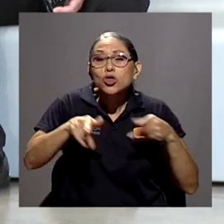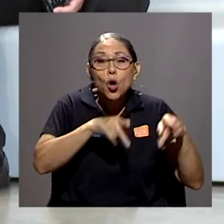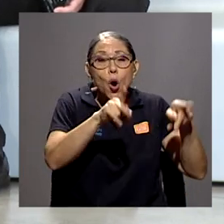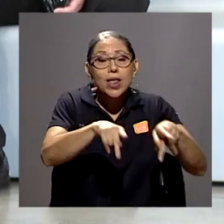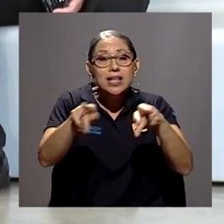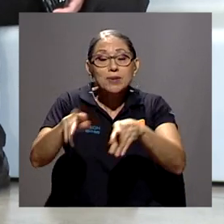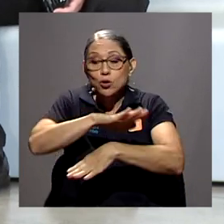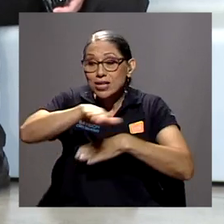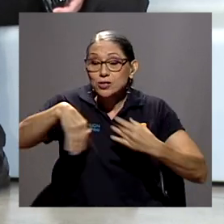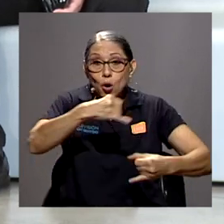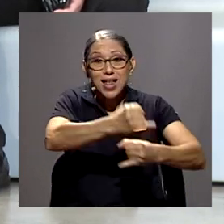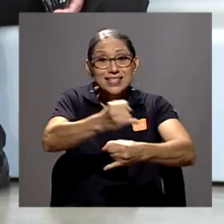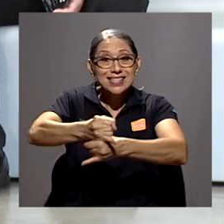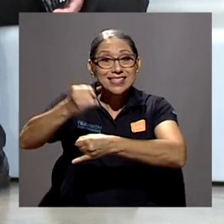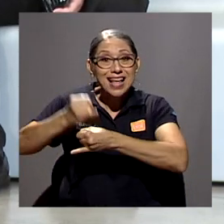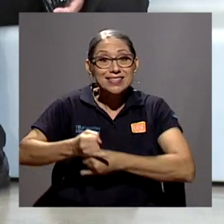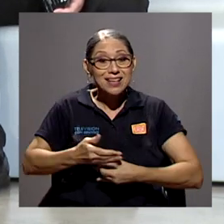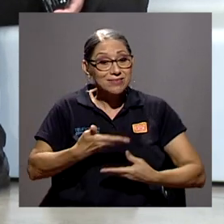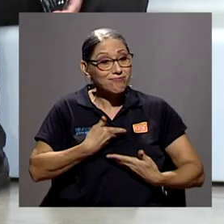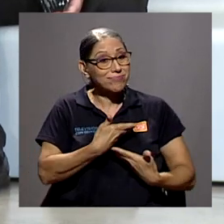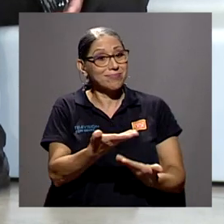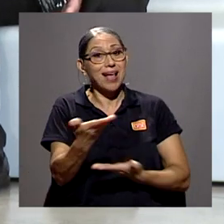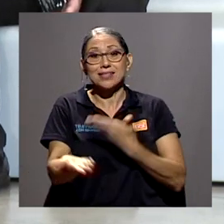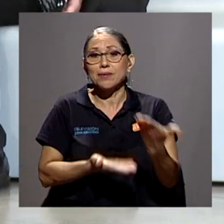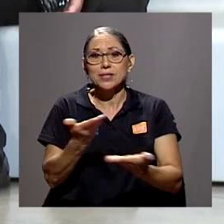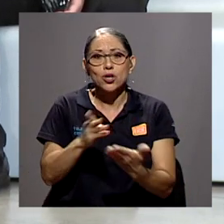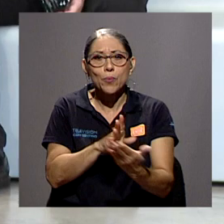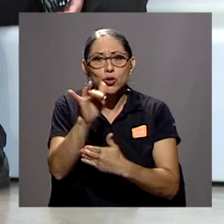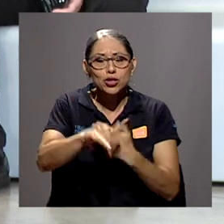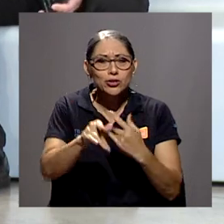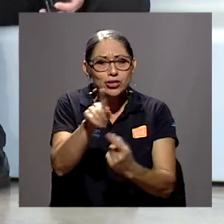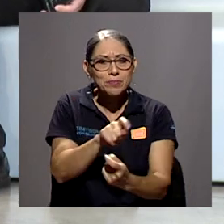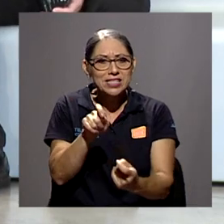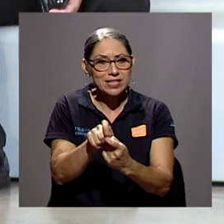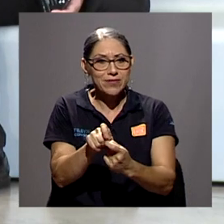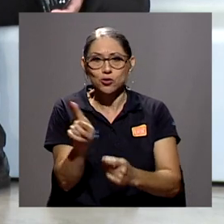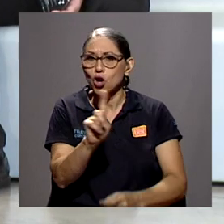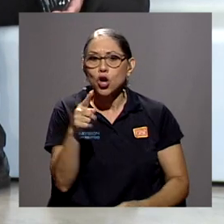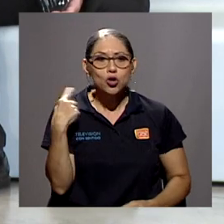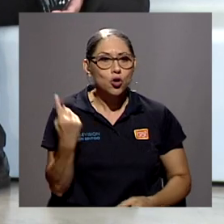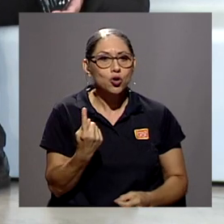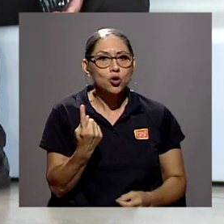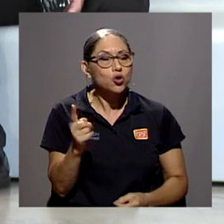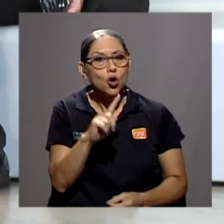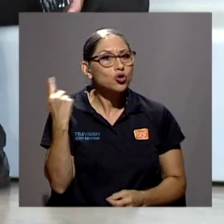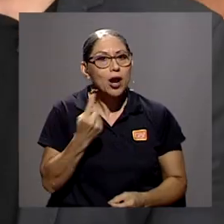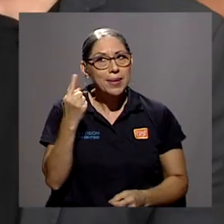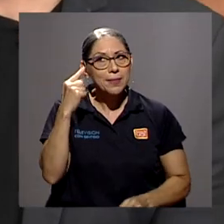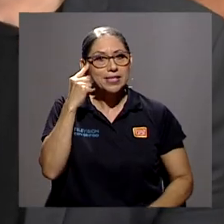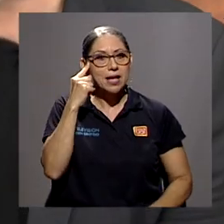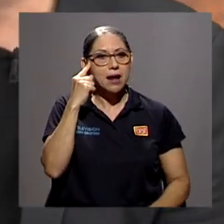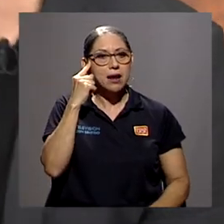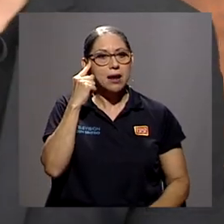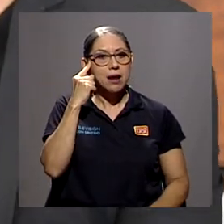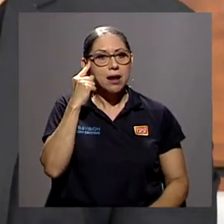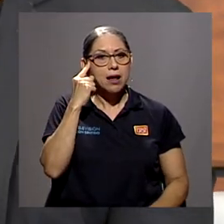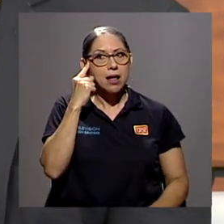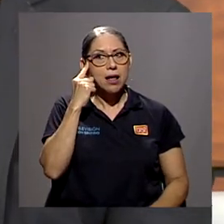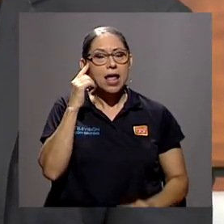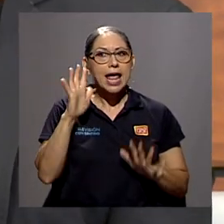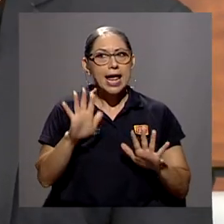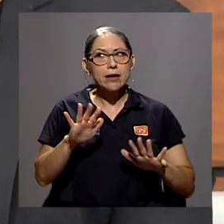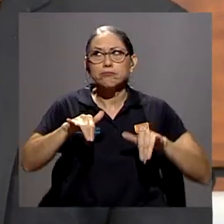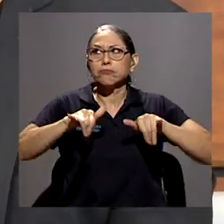a todas las instancias al servicio de proyectos específicos que no solo tecno y no sólo pensar en la localidad